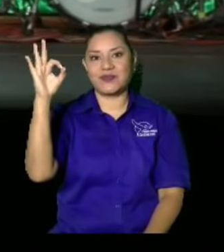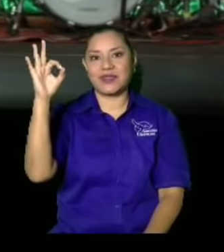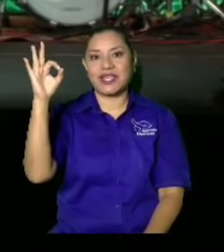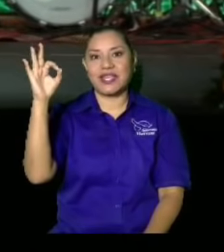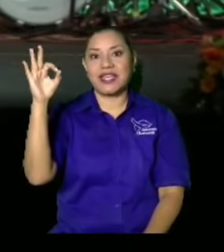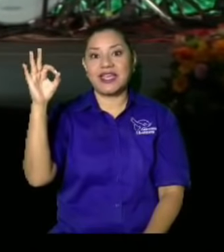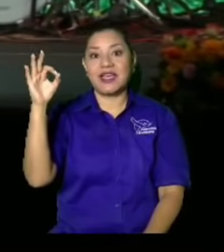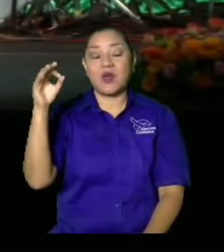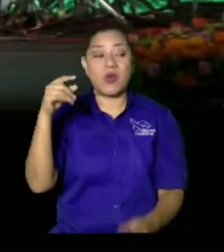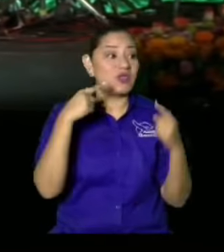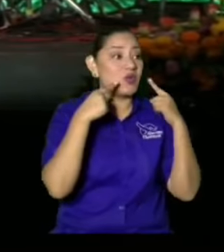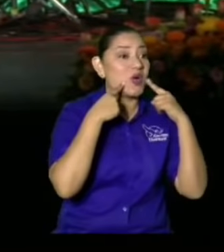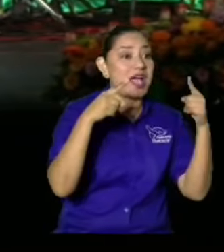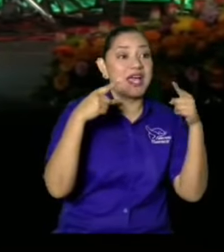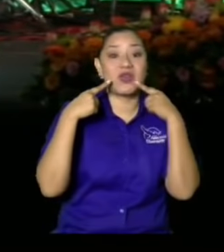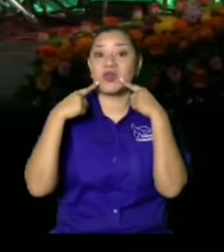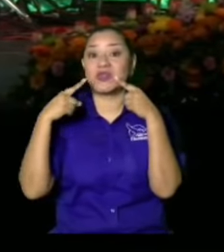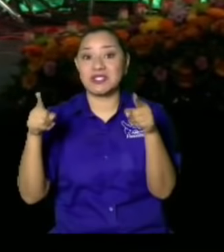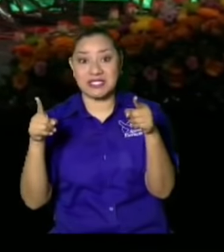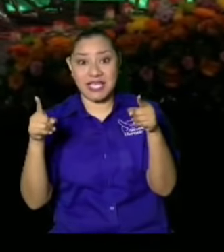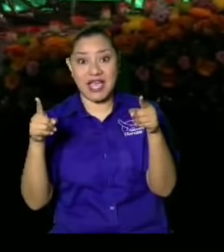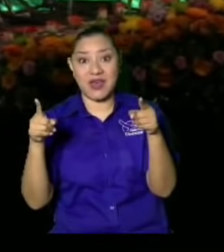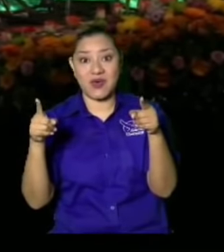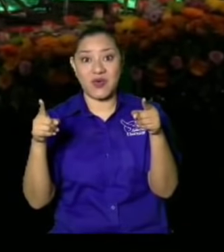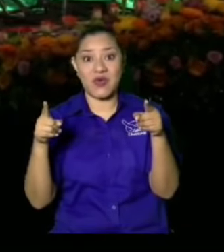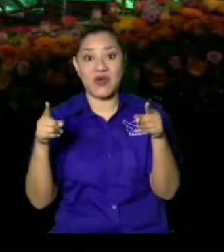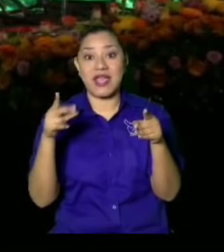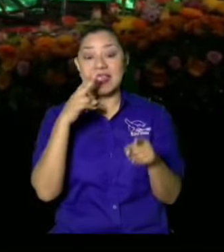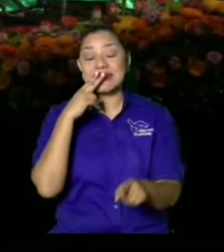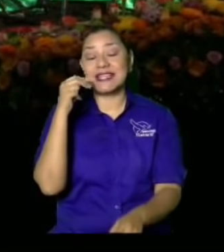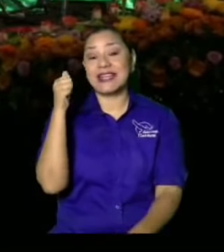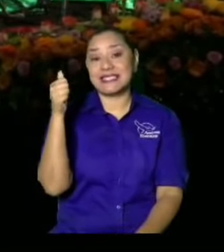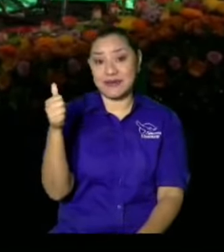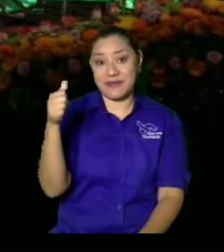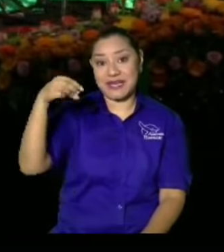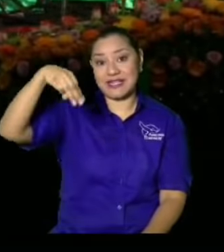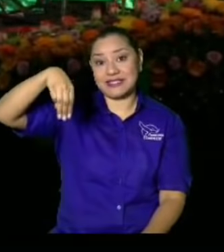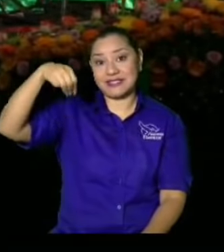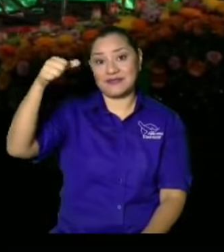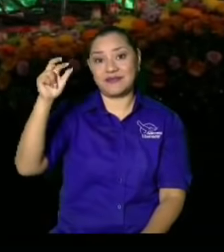mensajeros de las hermanas, dicen las hermanas María y Marta,